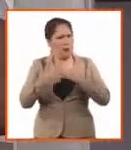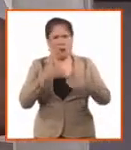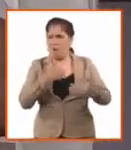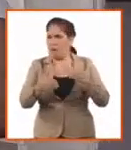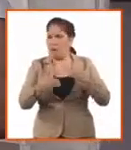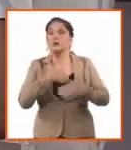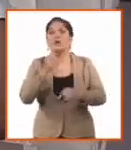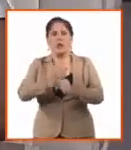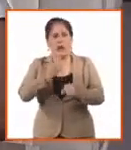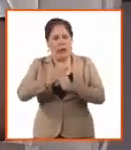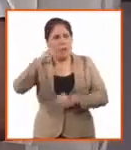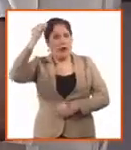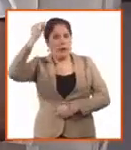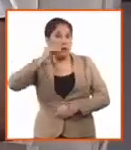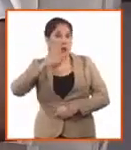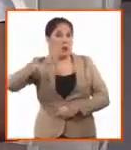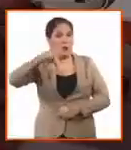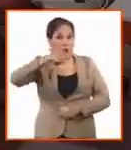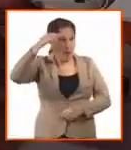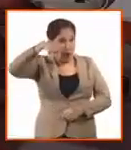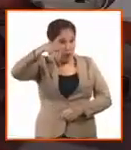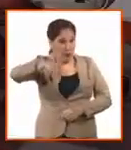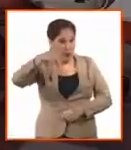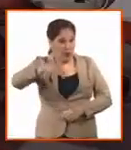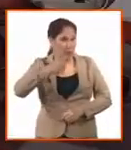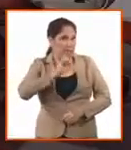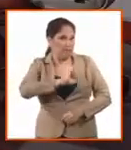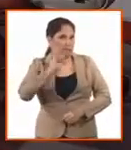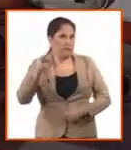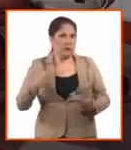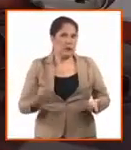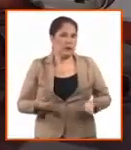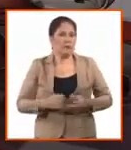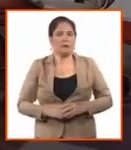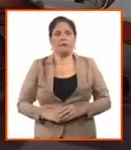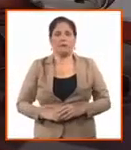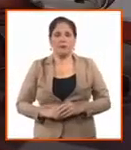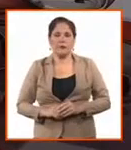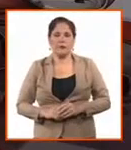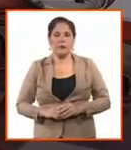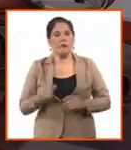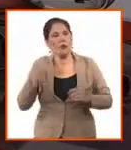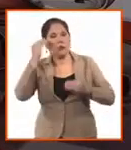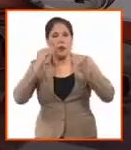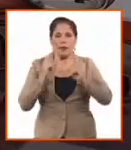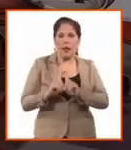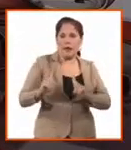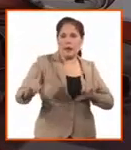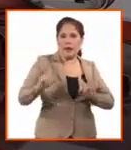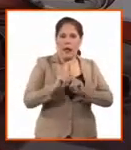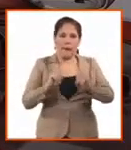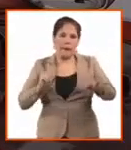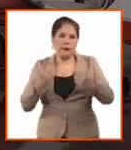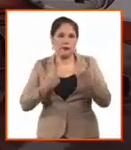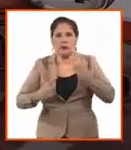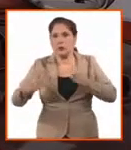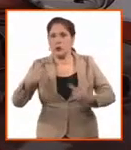actual, ¿cuáles serían los desafíos para lograrlo? Bueno, tiende a haber algún distanciamiento en algunos casos, ¿no? Yo creo